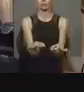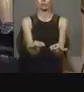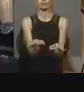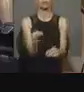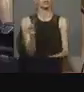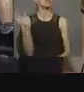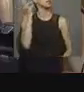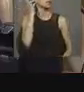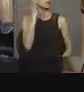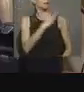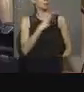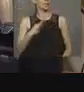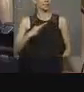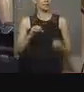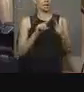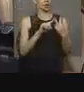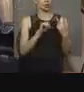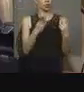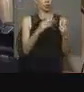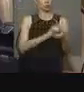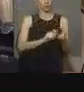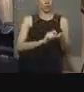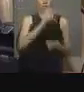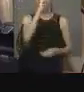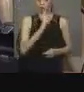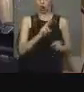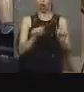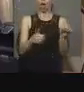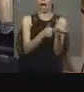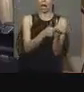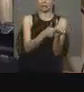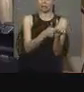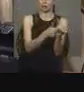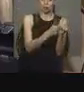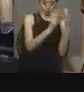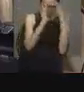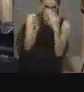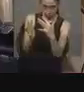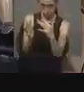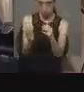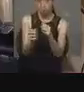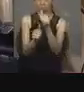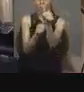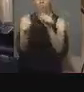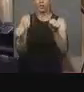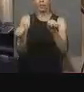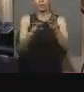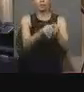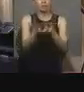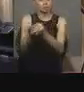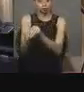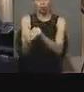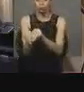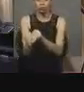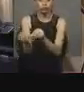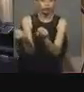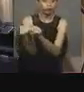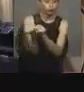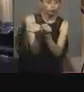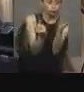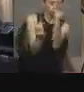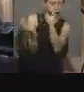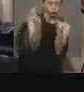señora ministra, la señora subsecretaria, sus asesores, con el mundo dirigencial, para llegar a un proyecto de ley como este,